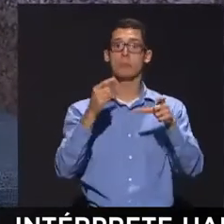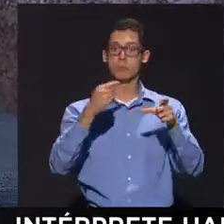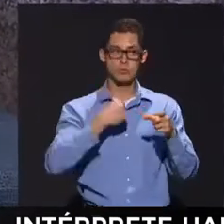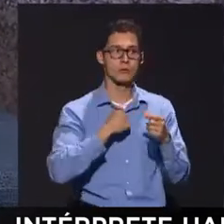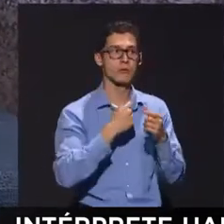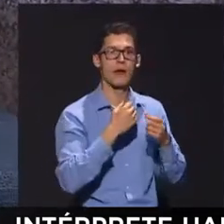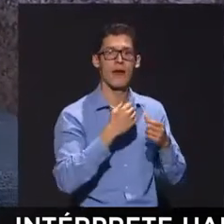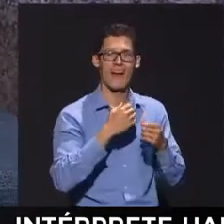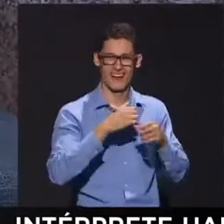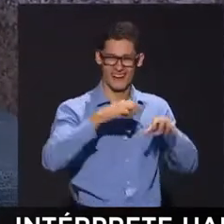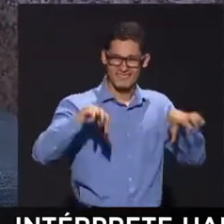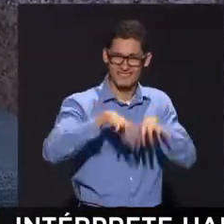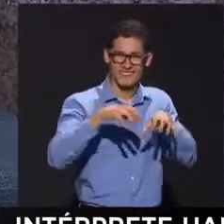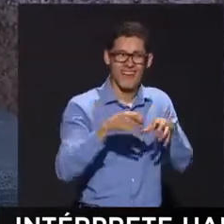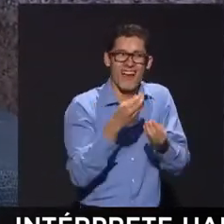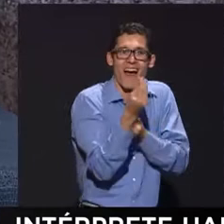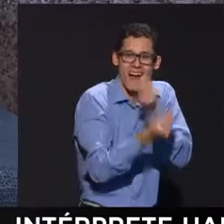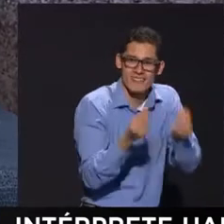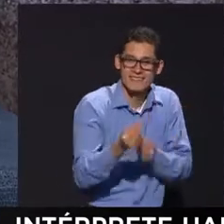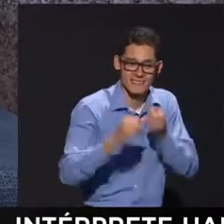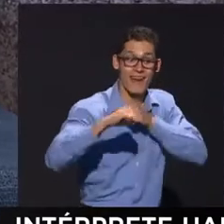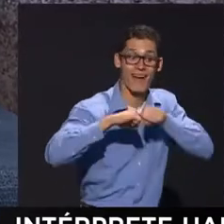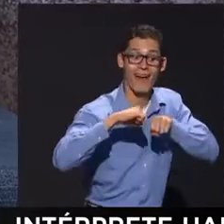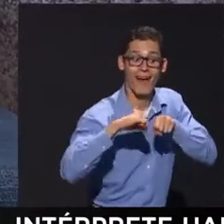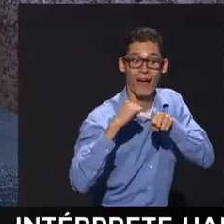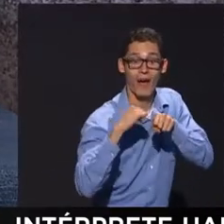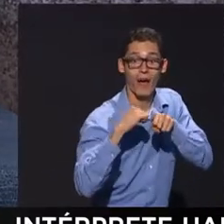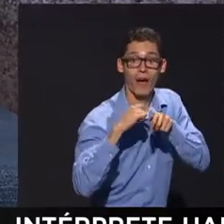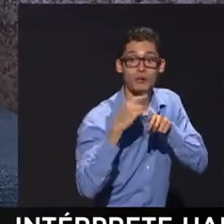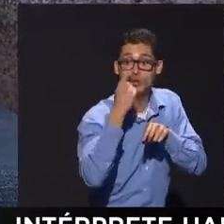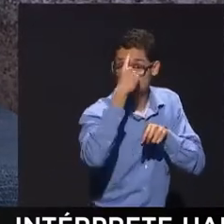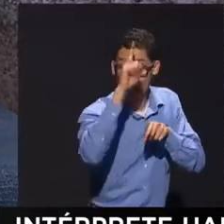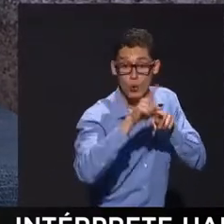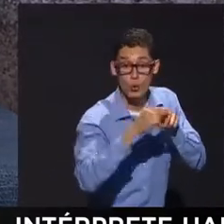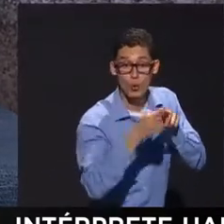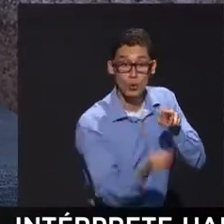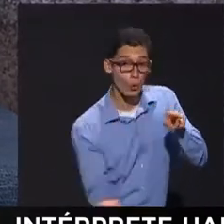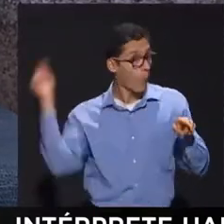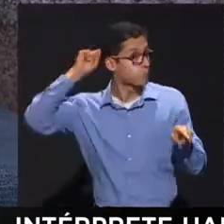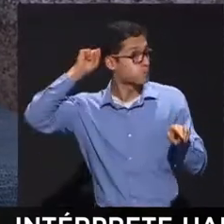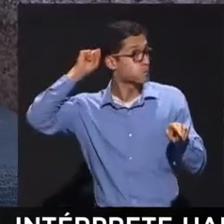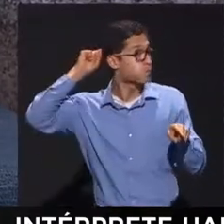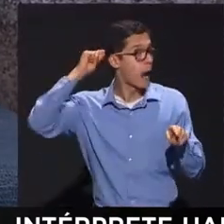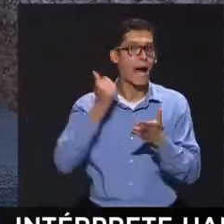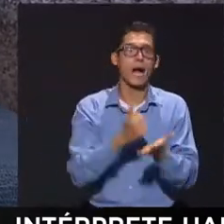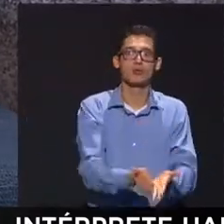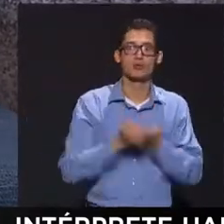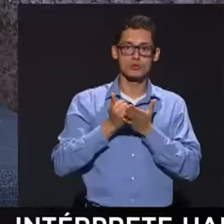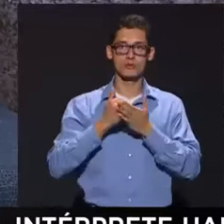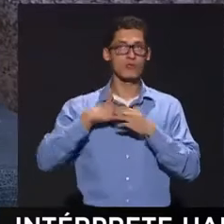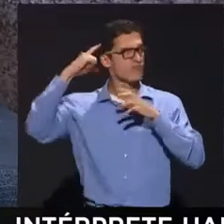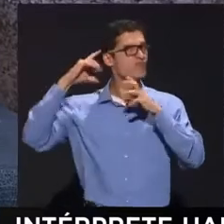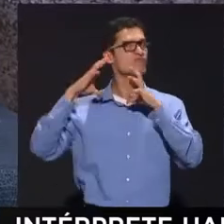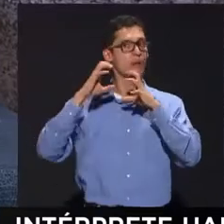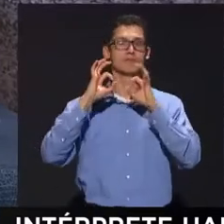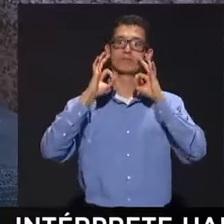están estimulando muchas de esas funciones ejecutivas, pero no es necesario, o sea, no es solamente como que un día utilizamos la rueda de soluciones, ahí sí,